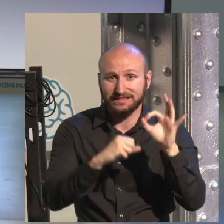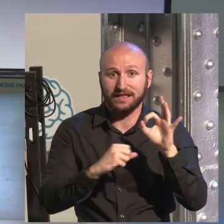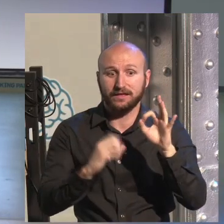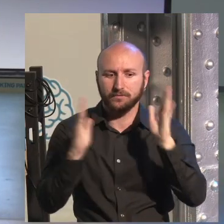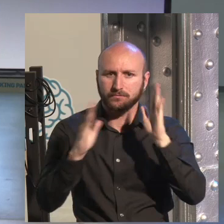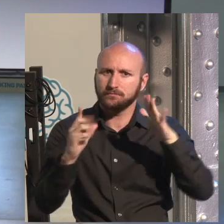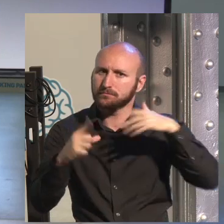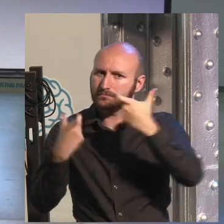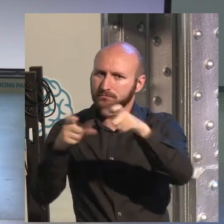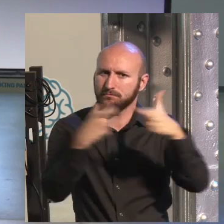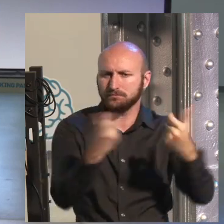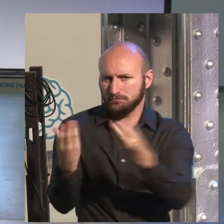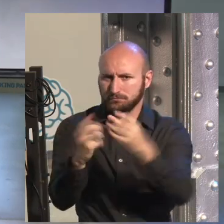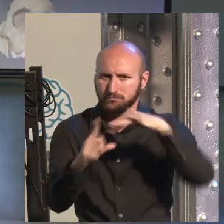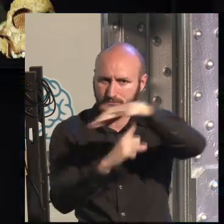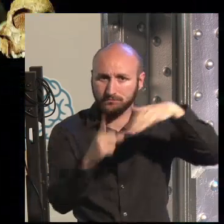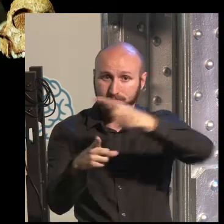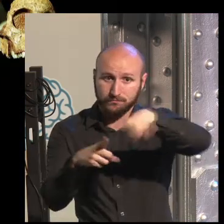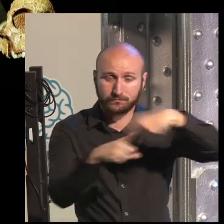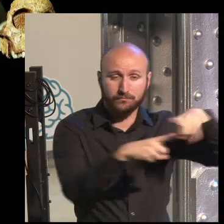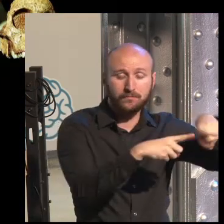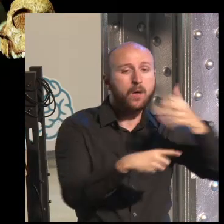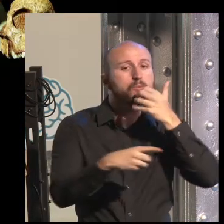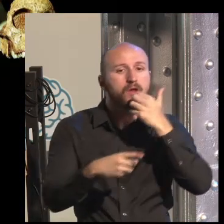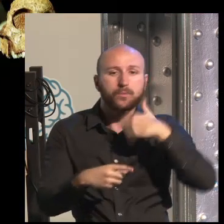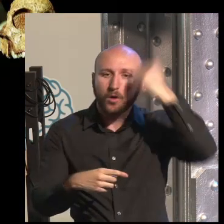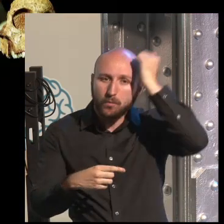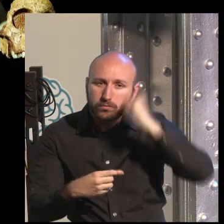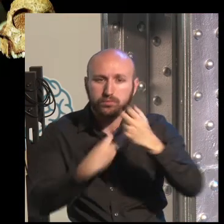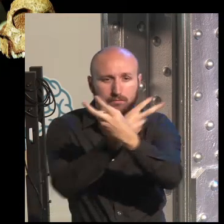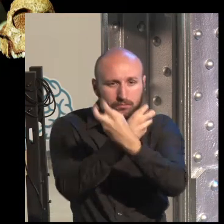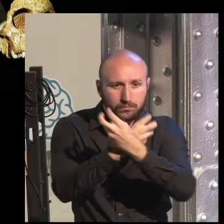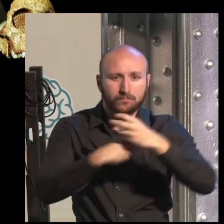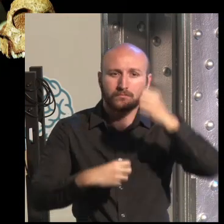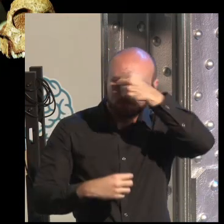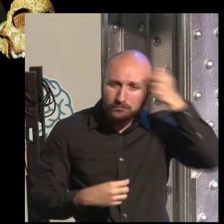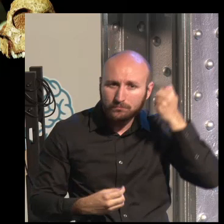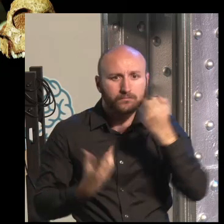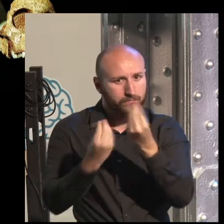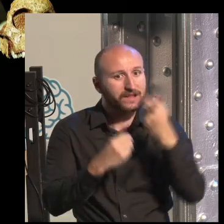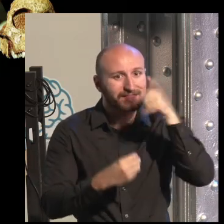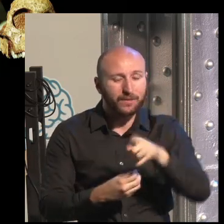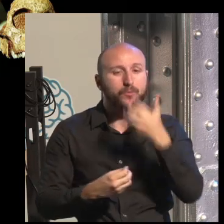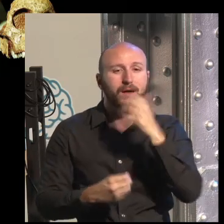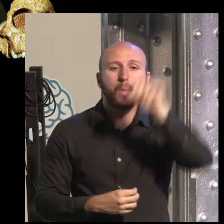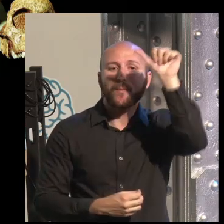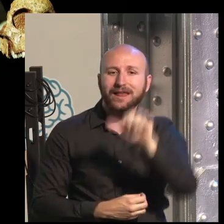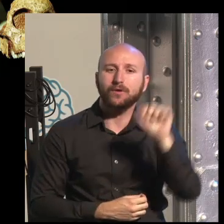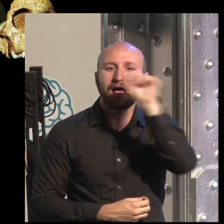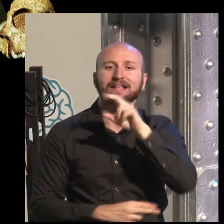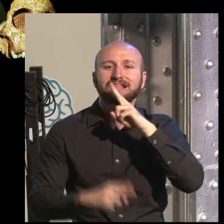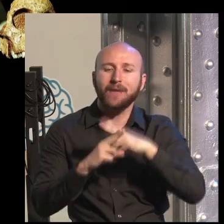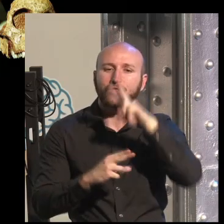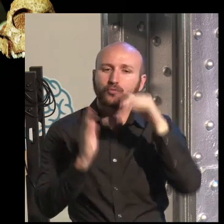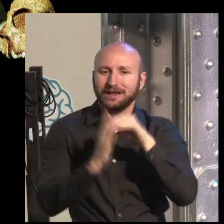muchos ambientes. En el mundo de la paleoantropología, este se llama Raymond Dart. Esta es una imagen de la película 2001, por ejemplo,